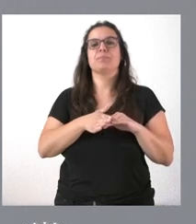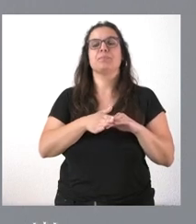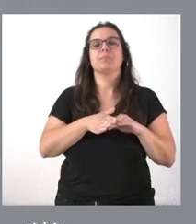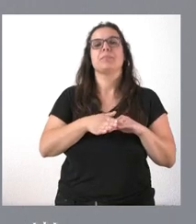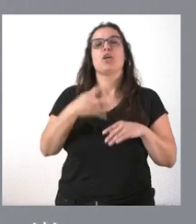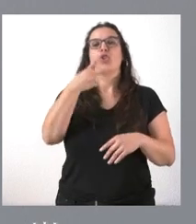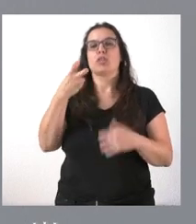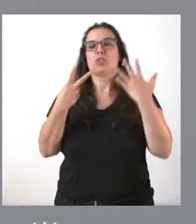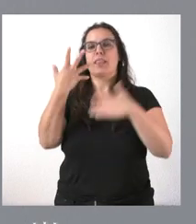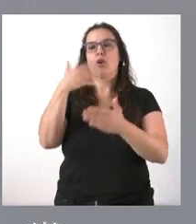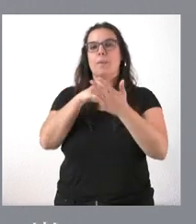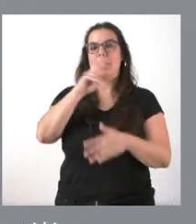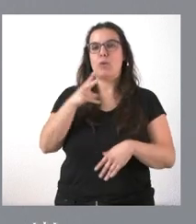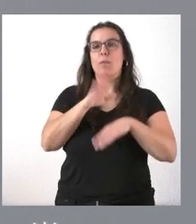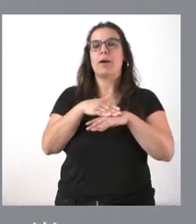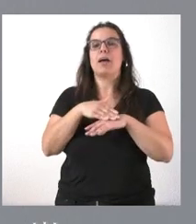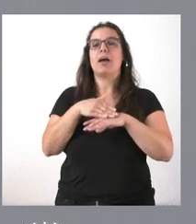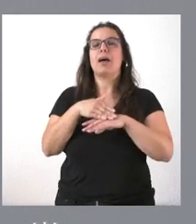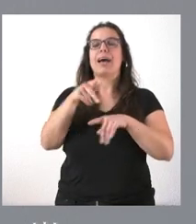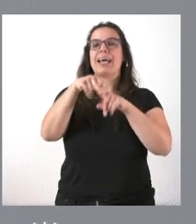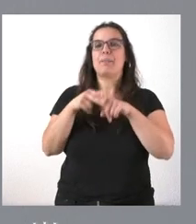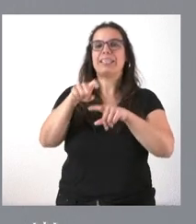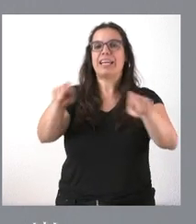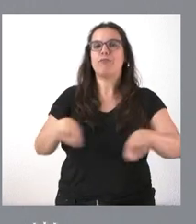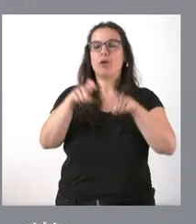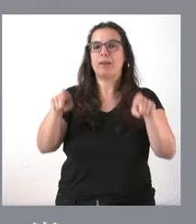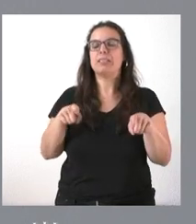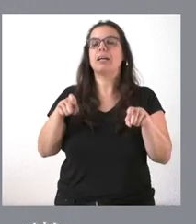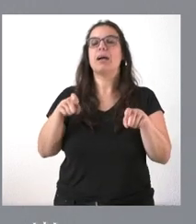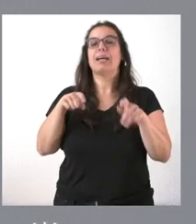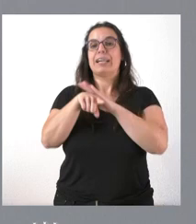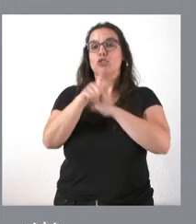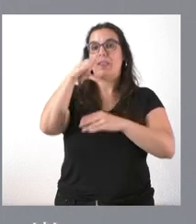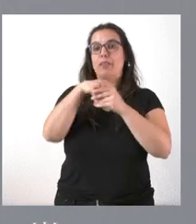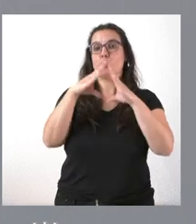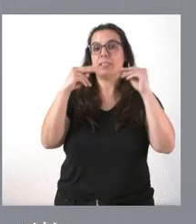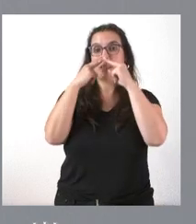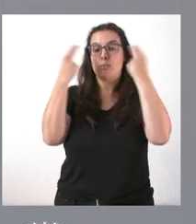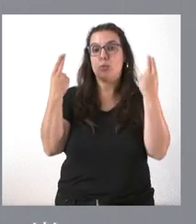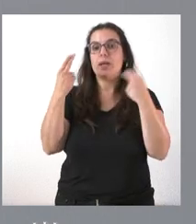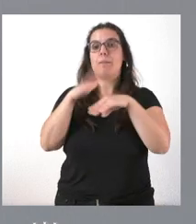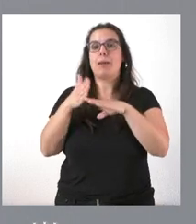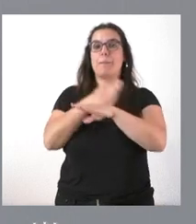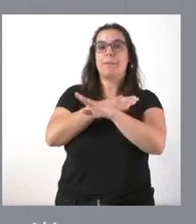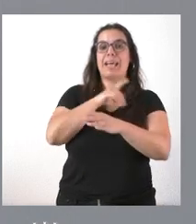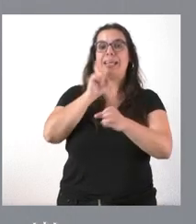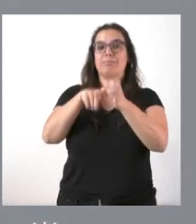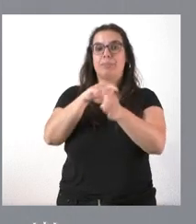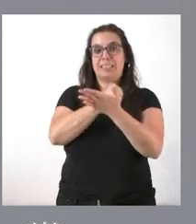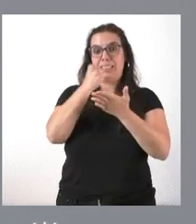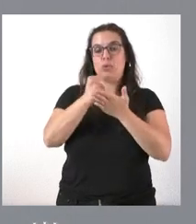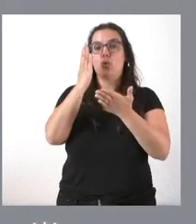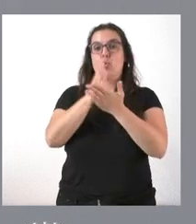275.000 euros para el mantenimiento de la herramienta informática que gestionan las universidades públicas para la prescripción durante el curso